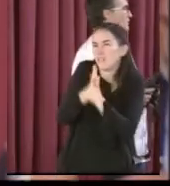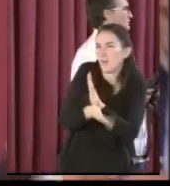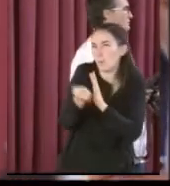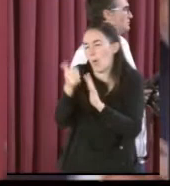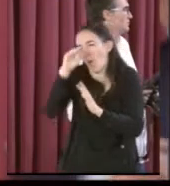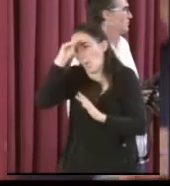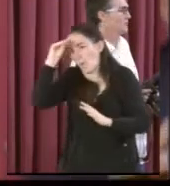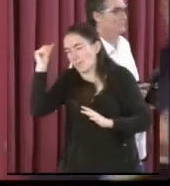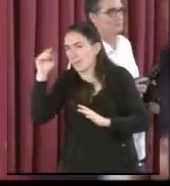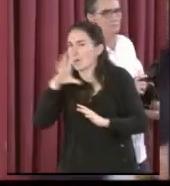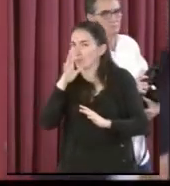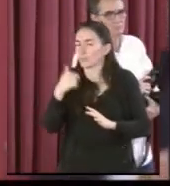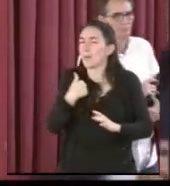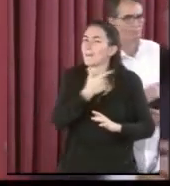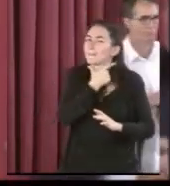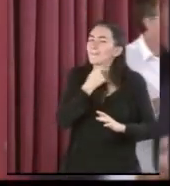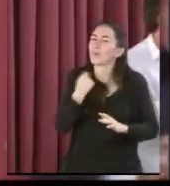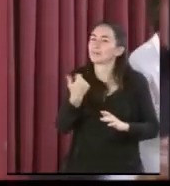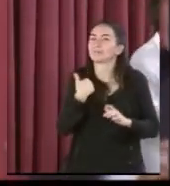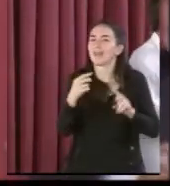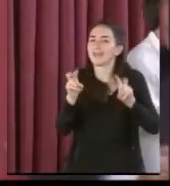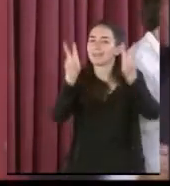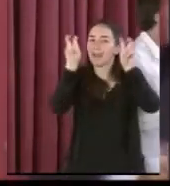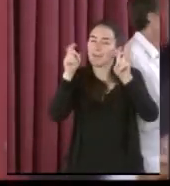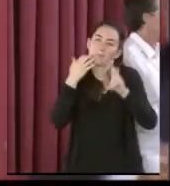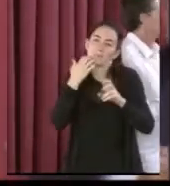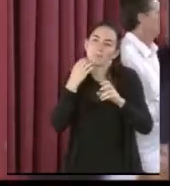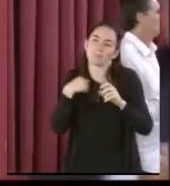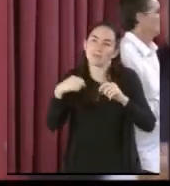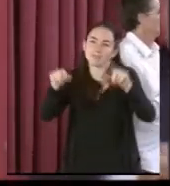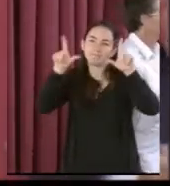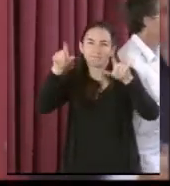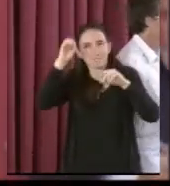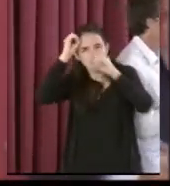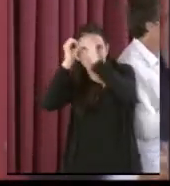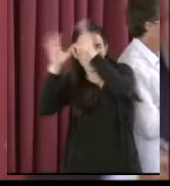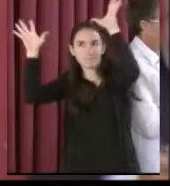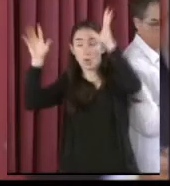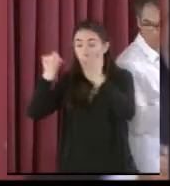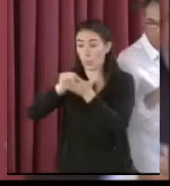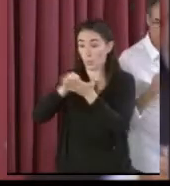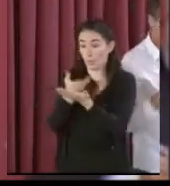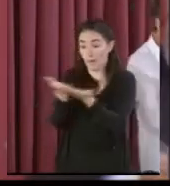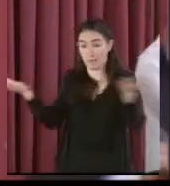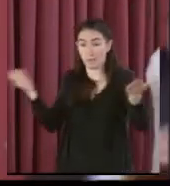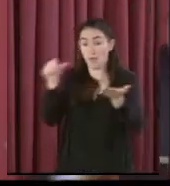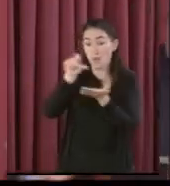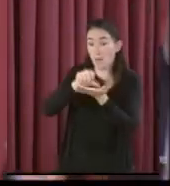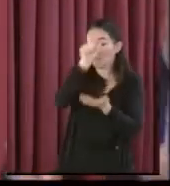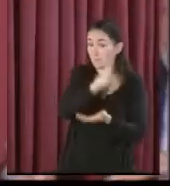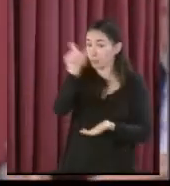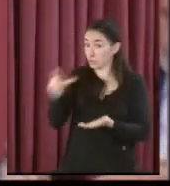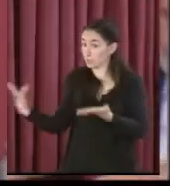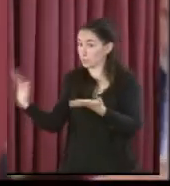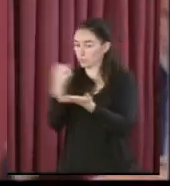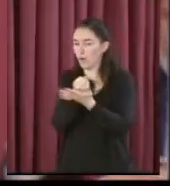un poco lírica, pero ilustrativa, y hablo de una ciudad en la que todos los ciudadanos, sin excepción alguna, cuentan con las